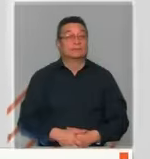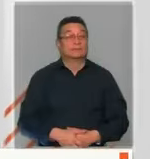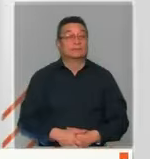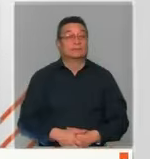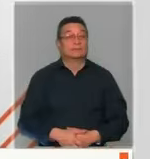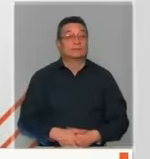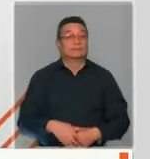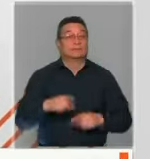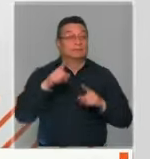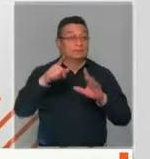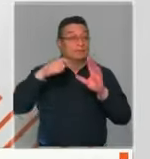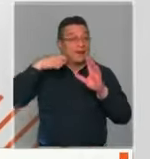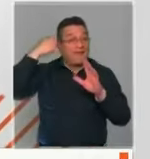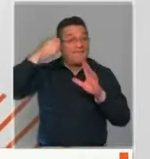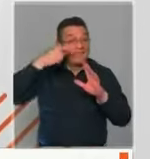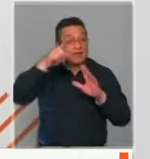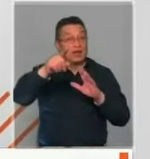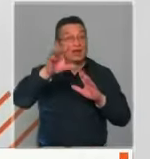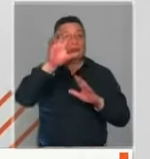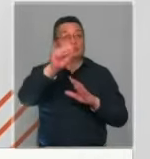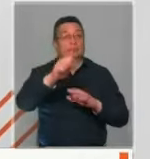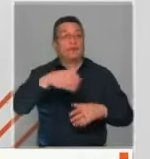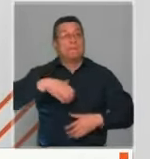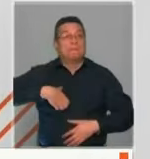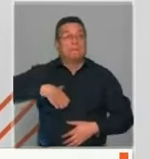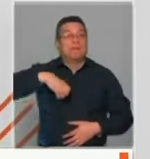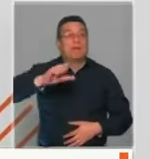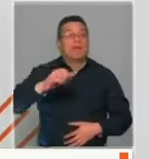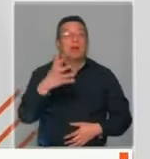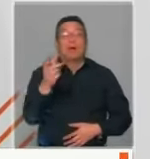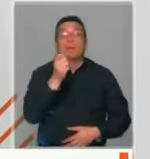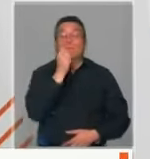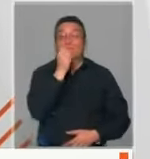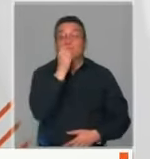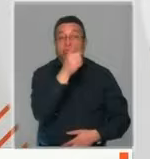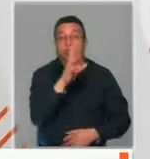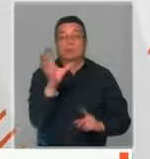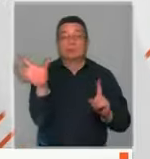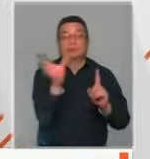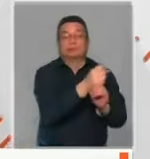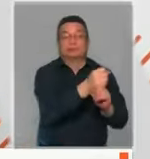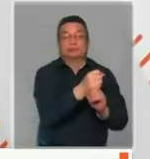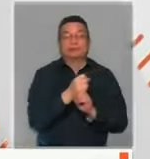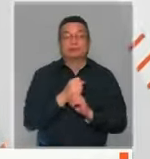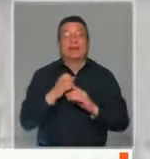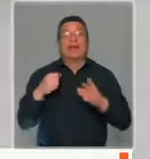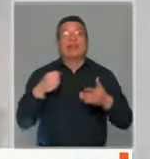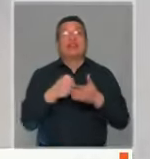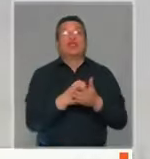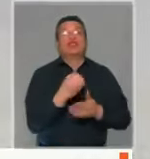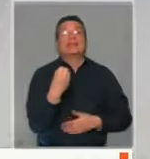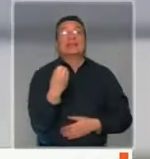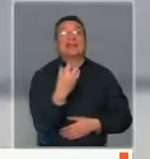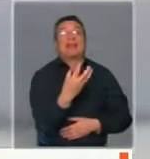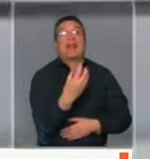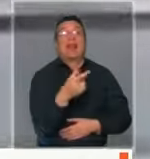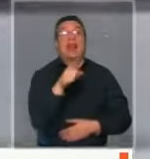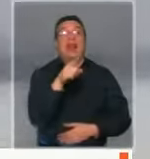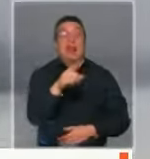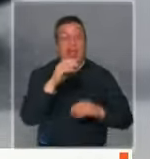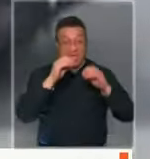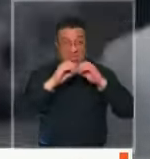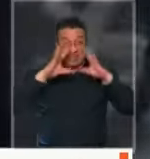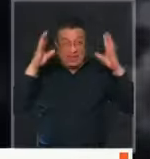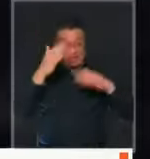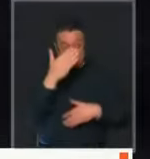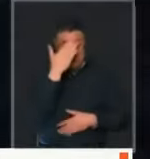Bien, este video es una de las pistas que sigue la PDI para esclarecer la denuncia de un presunto secuestro en Estación Central. Ocurrió a la luz del día en el